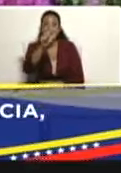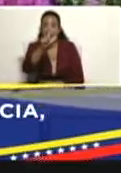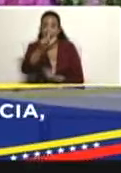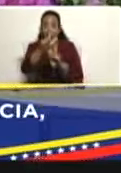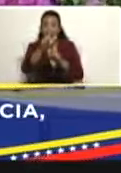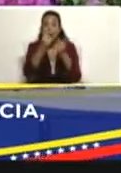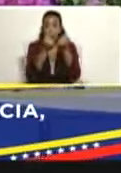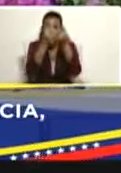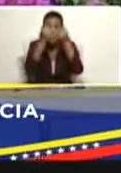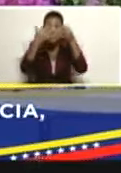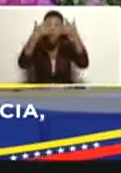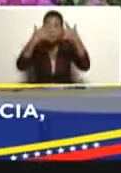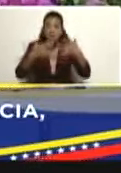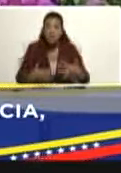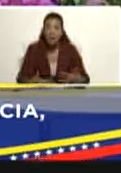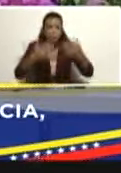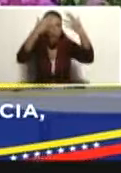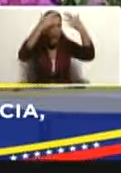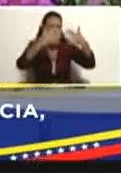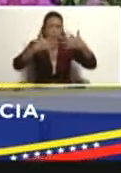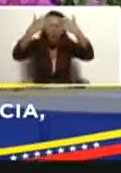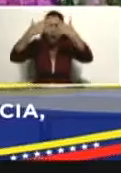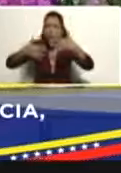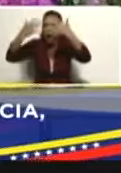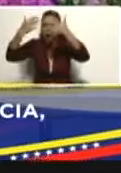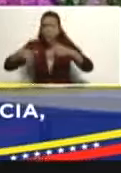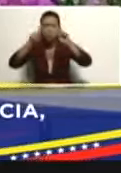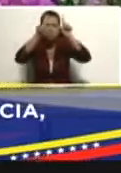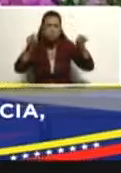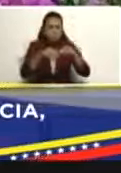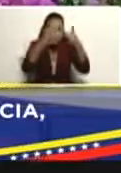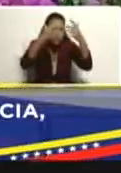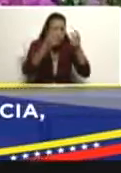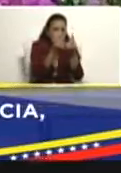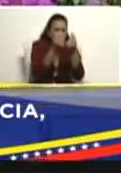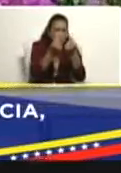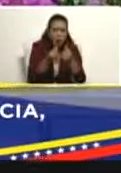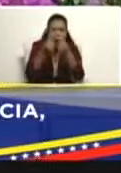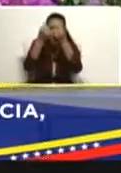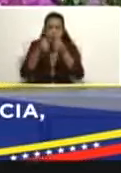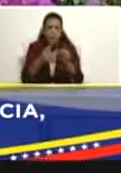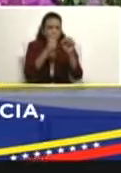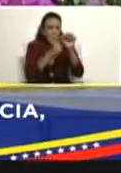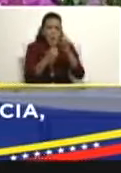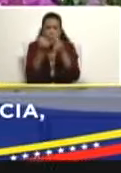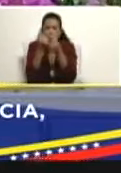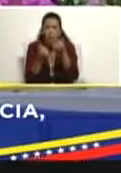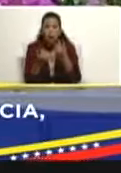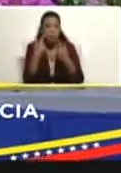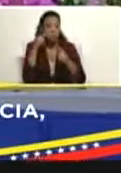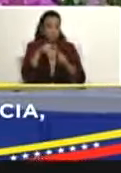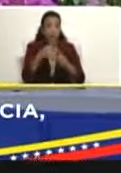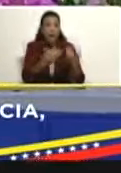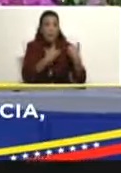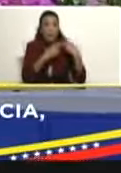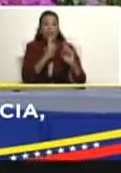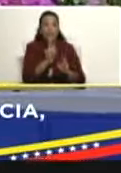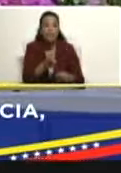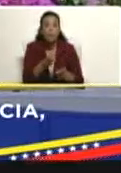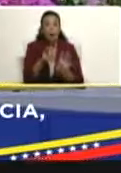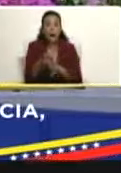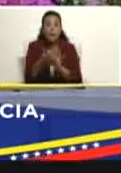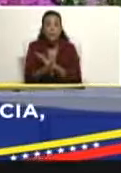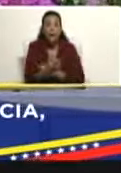Hemos avanzado bastante en la economía digital y buena parte de la respuesta que le dimos